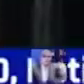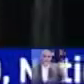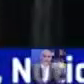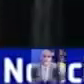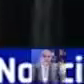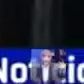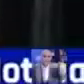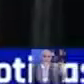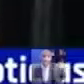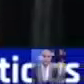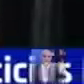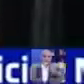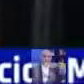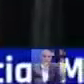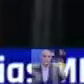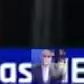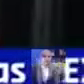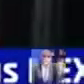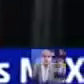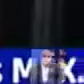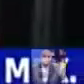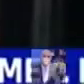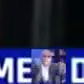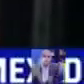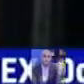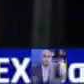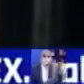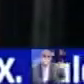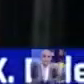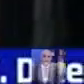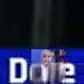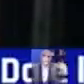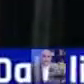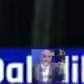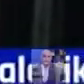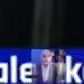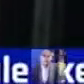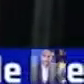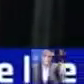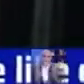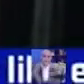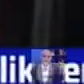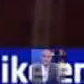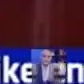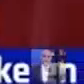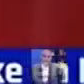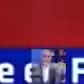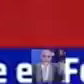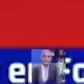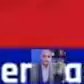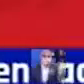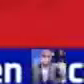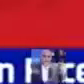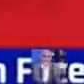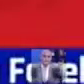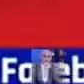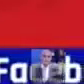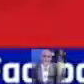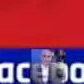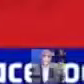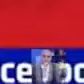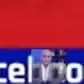Loret. Hay que decir que tergiversa la información porque el Tribunal Electoral no encontró